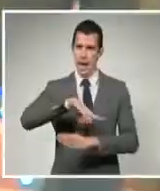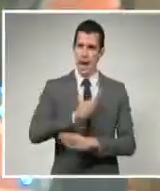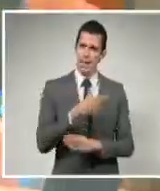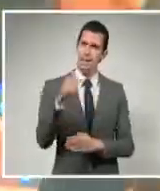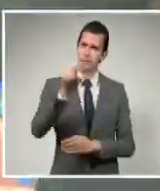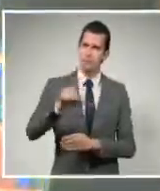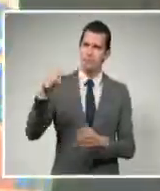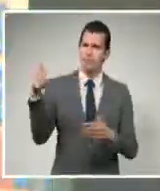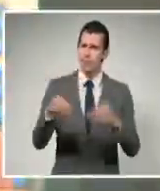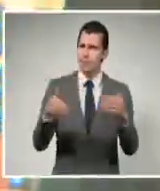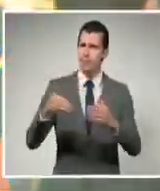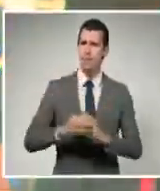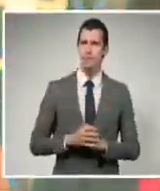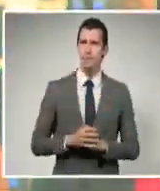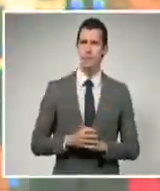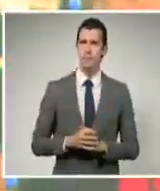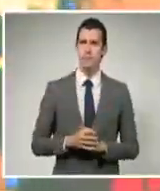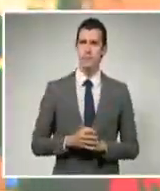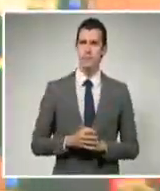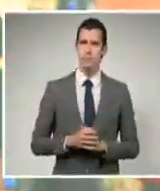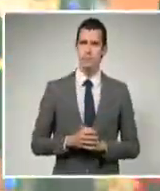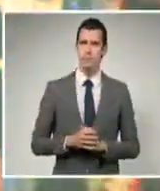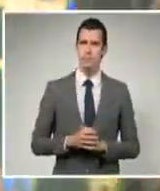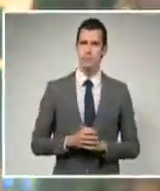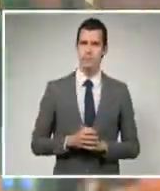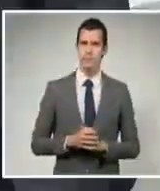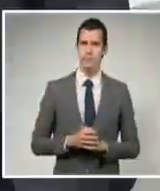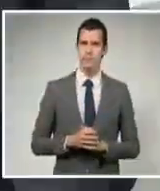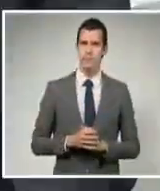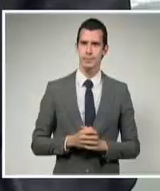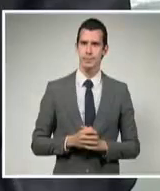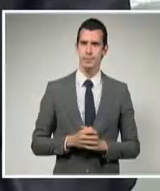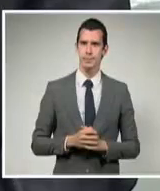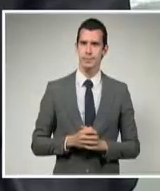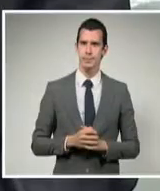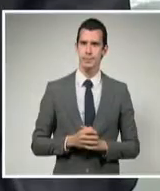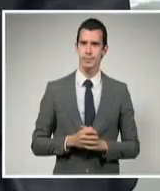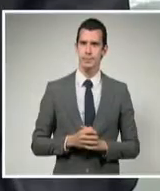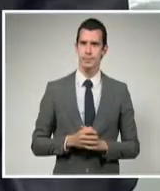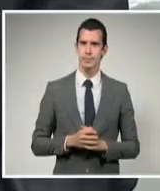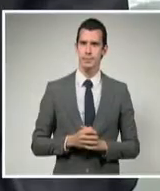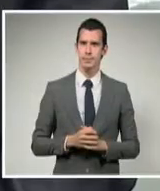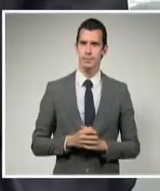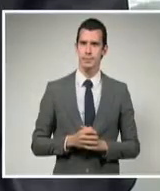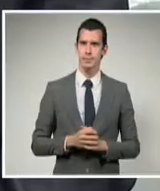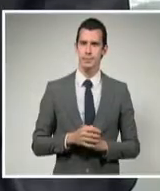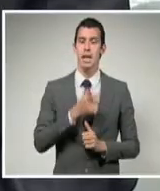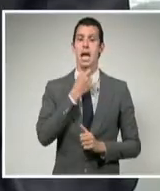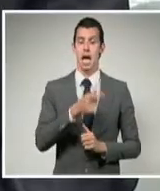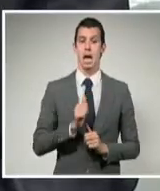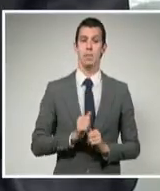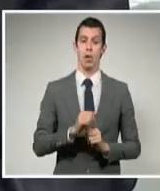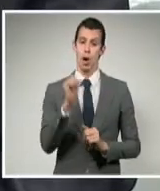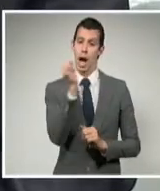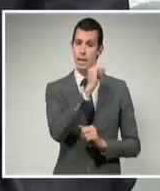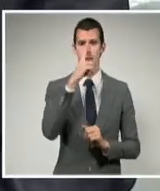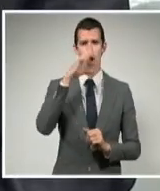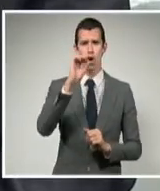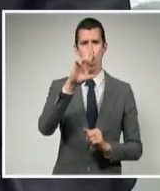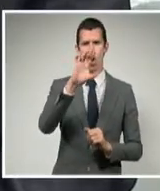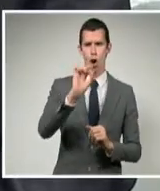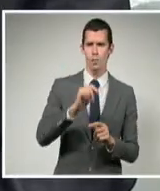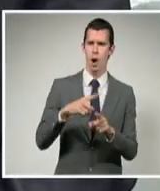hemos unido un grupo de músicos afines. Estarán de esta generación El Noro, Michael